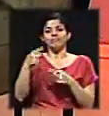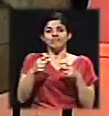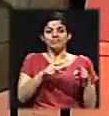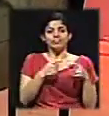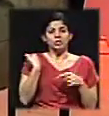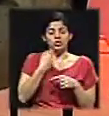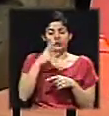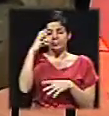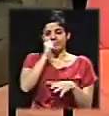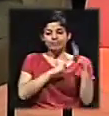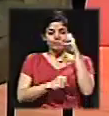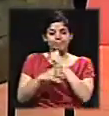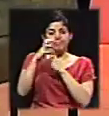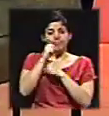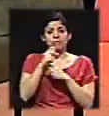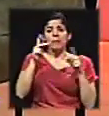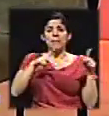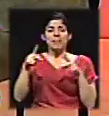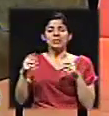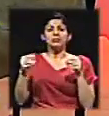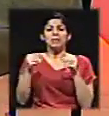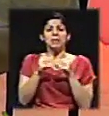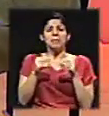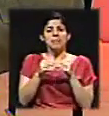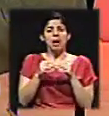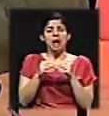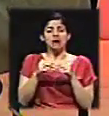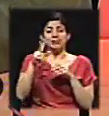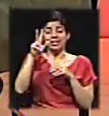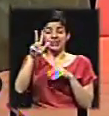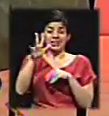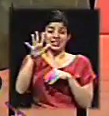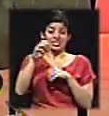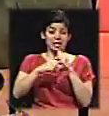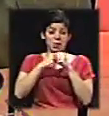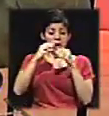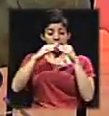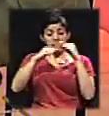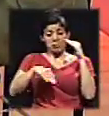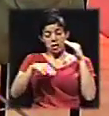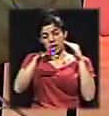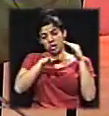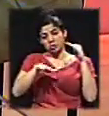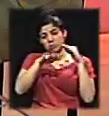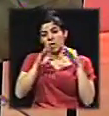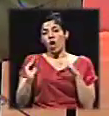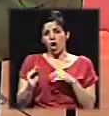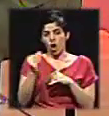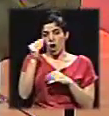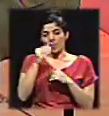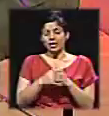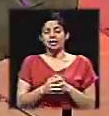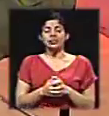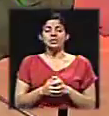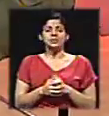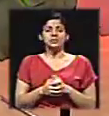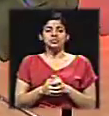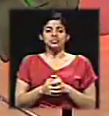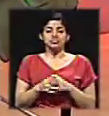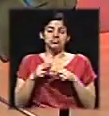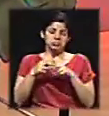que toca mucho a la gente menor de 35 años, los llamados, digamos, jóvenes,